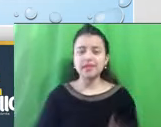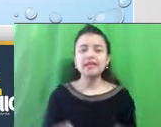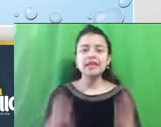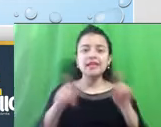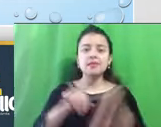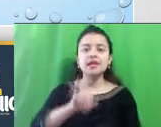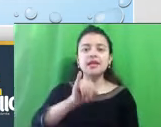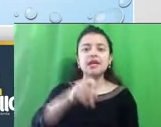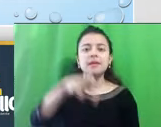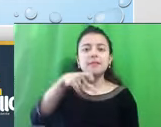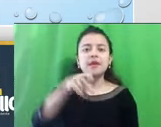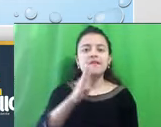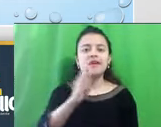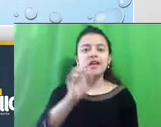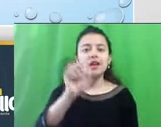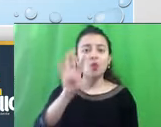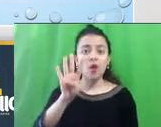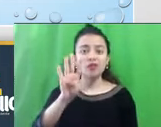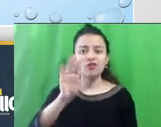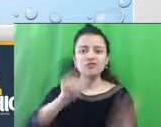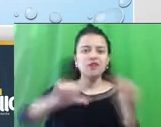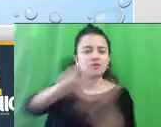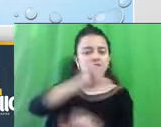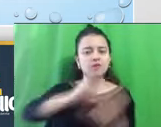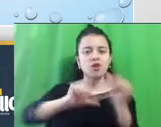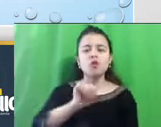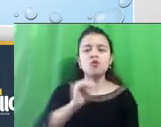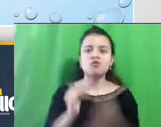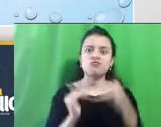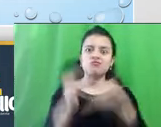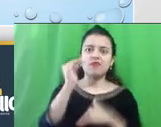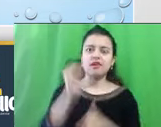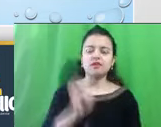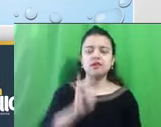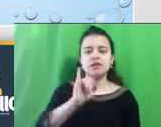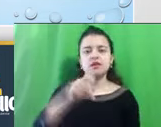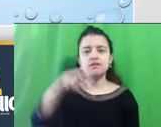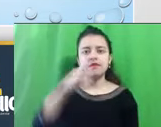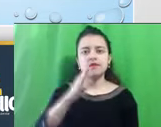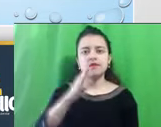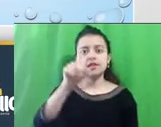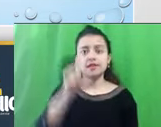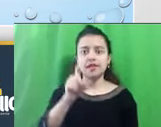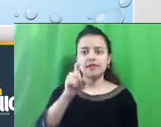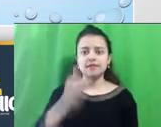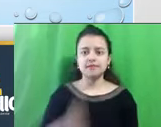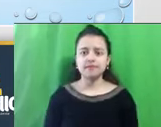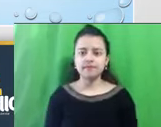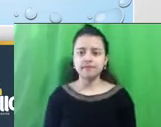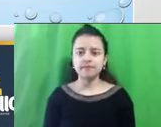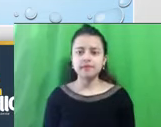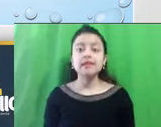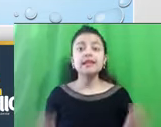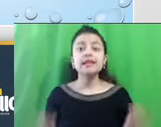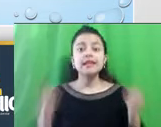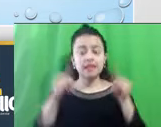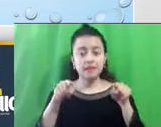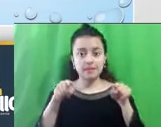a IPv6. En este cambio de infraestructura también cambiamos en un 60% el